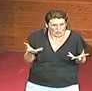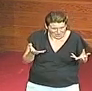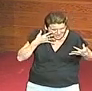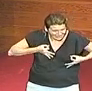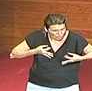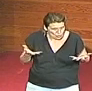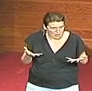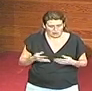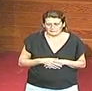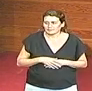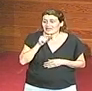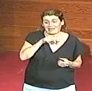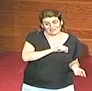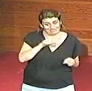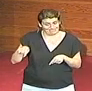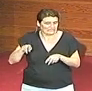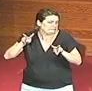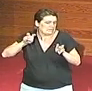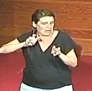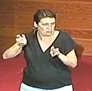Bueno, aquí pasamos al tema